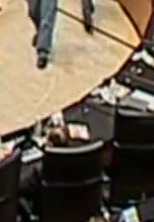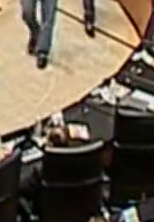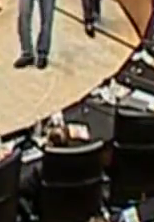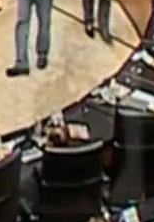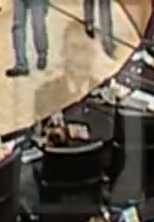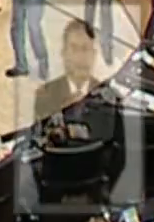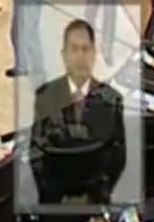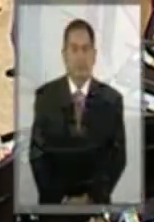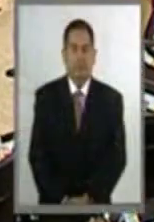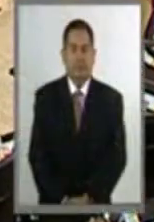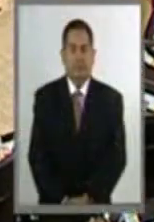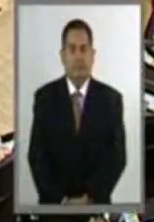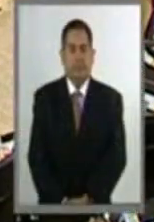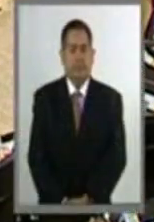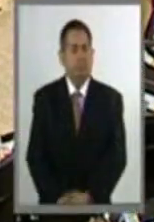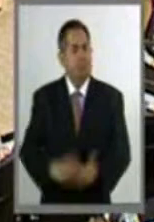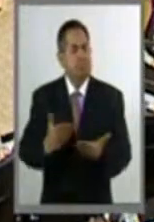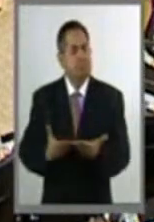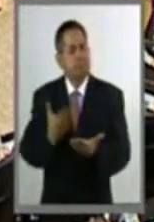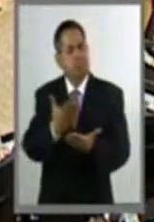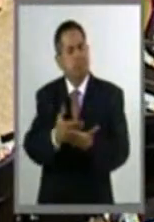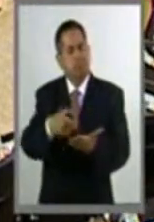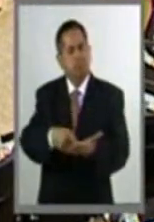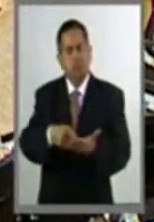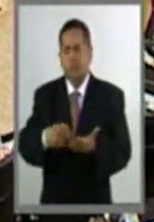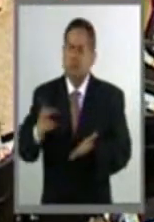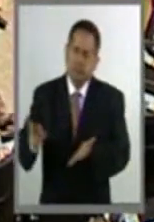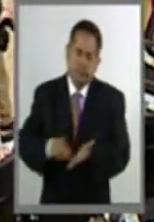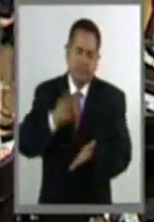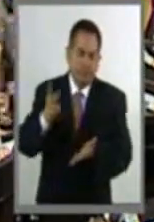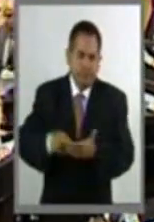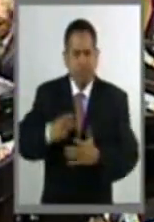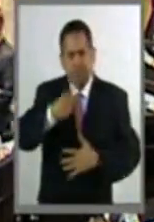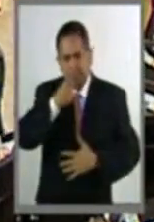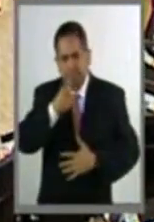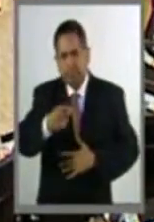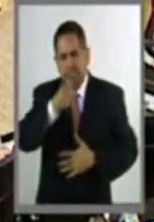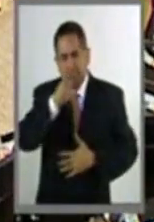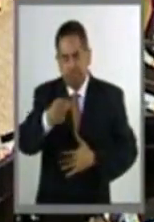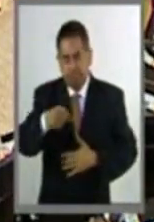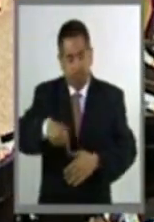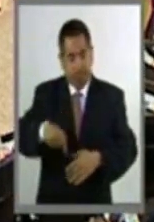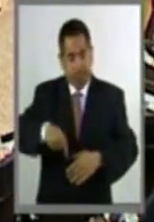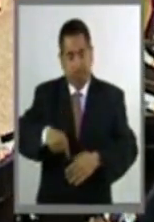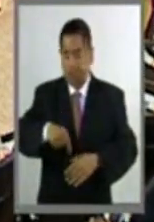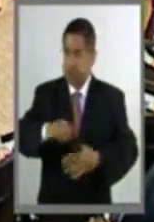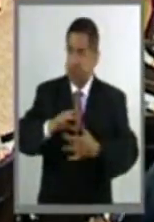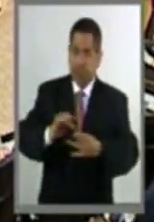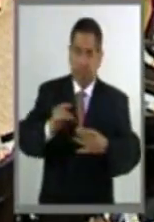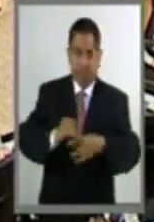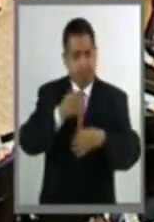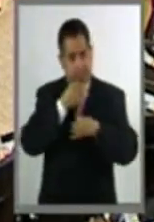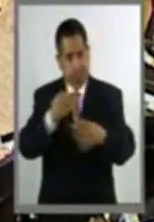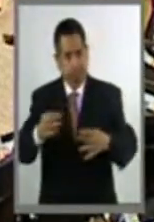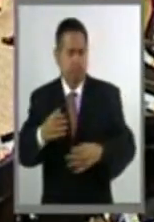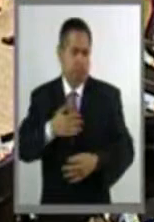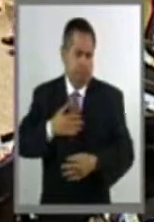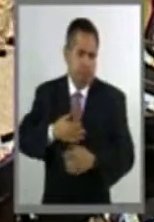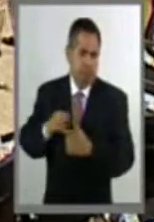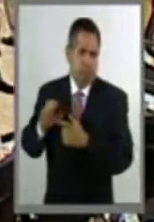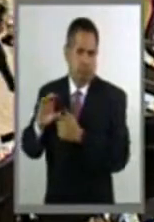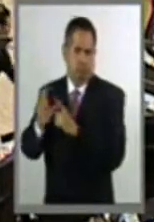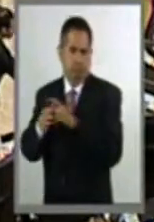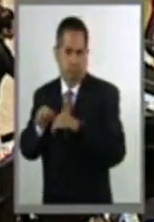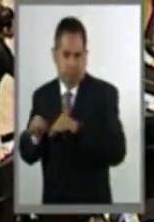tiene mucho que ver con lo que en reiteradas ocasiones hemos insistido desde esta tribuna, desde el trabajo en comisiones,